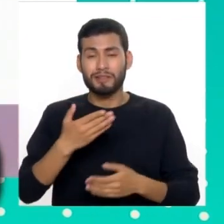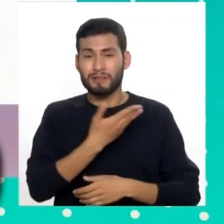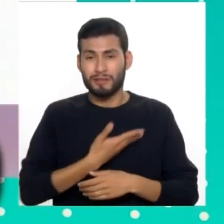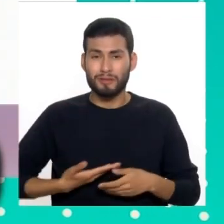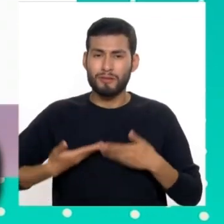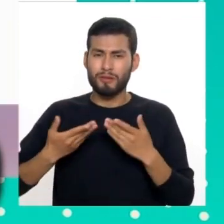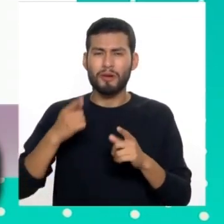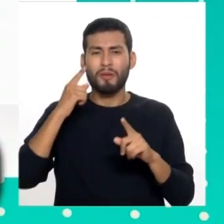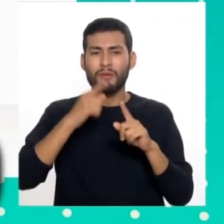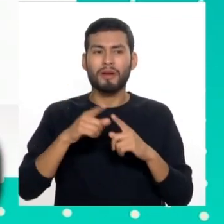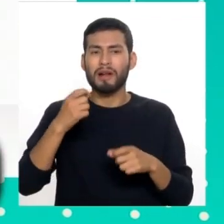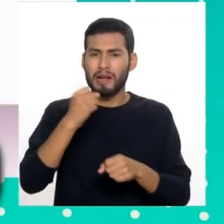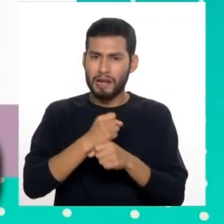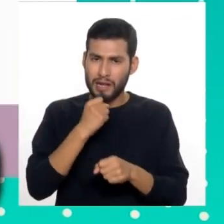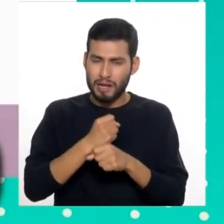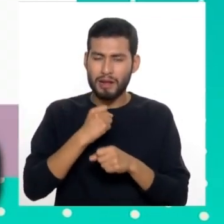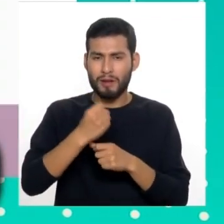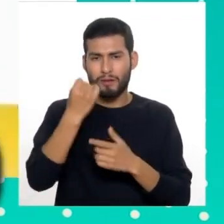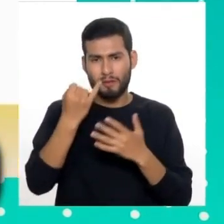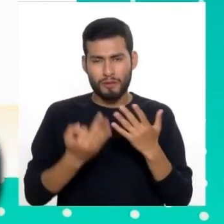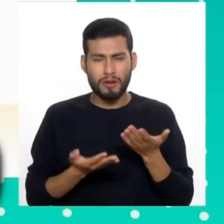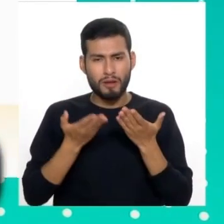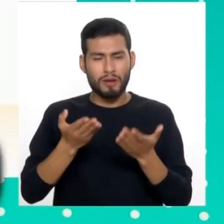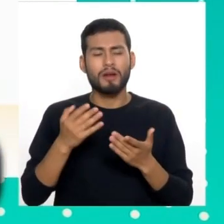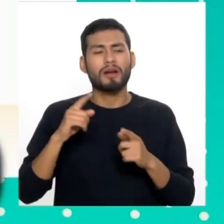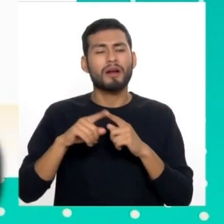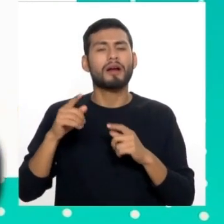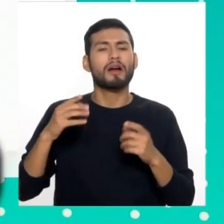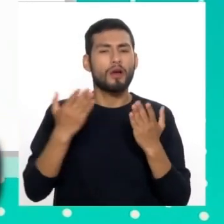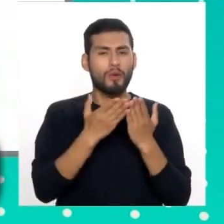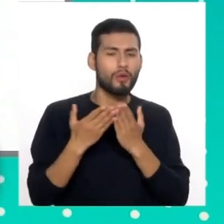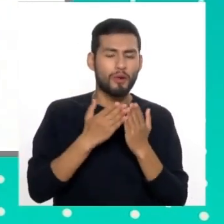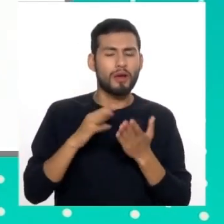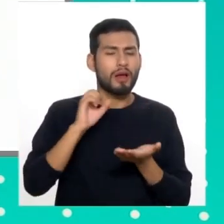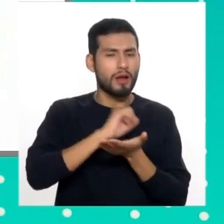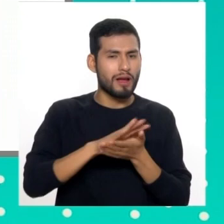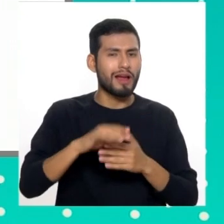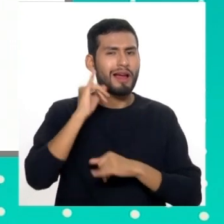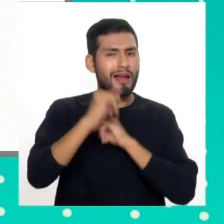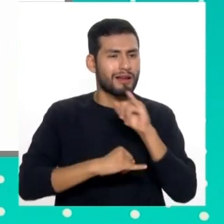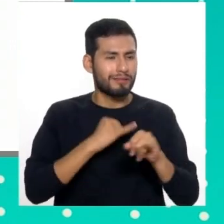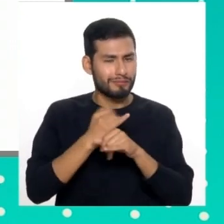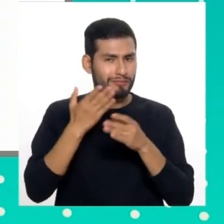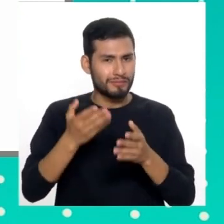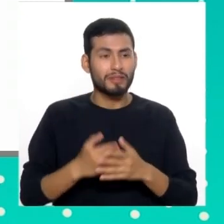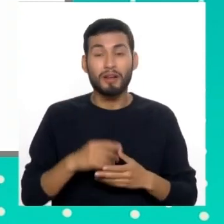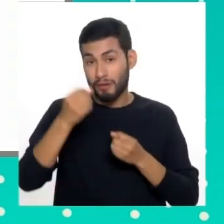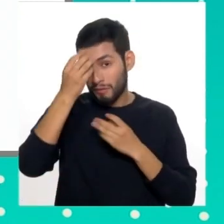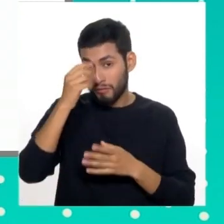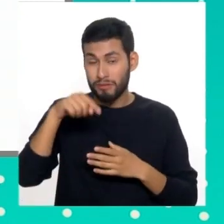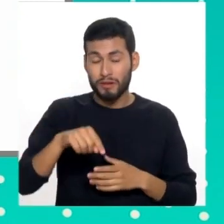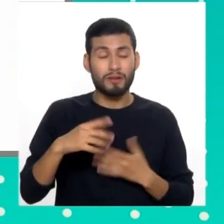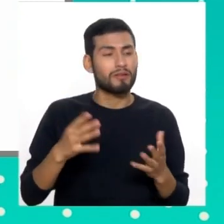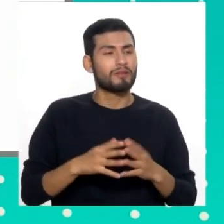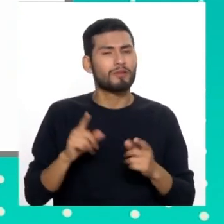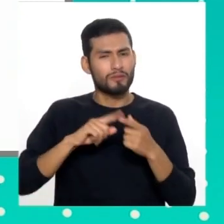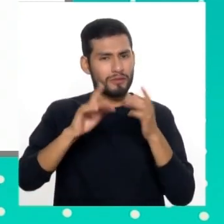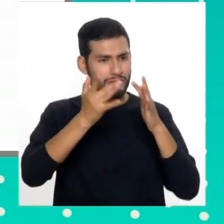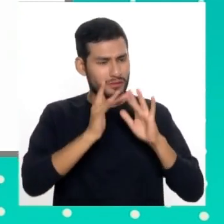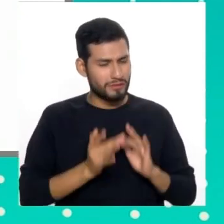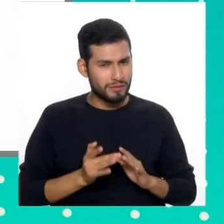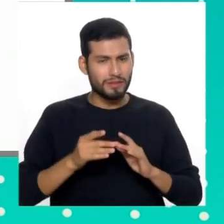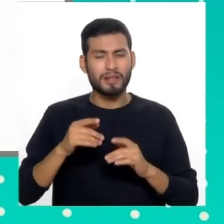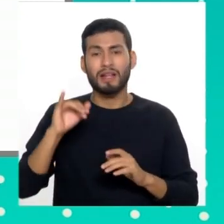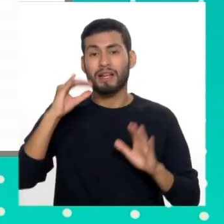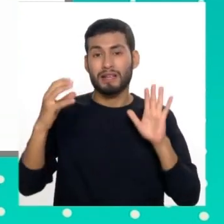Estado como ofertas de trabajo y becas internacionales. Para más información, síguenos en nuestras redes sociales